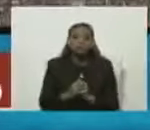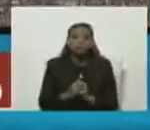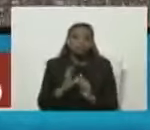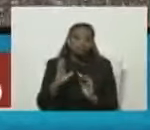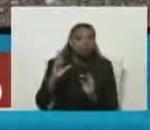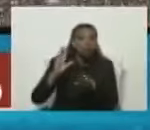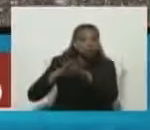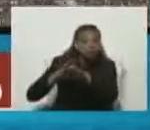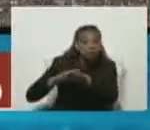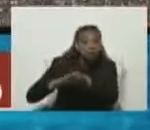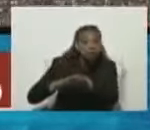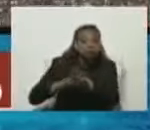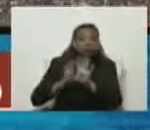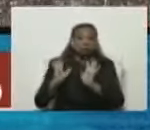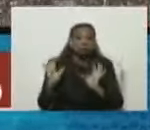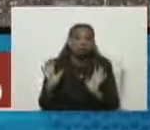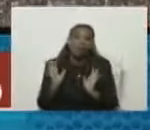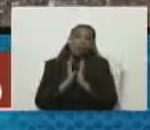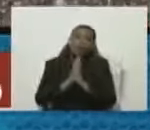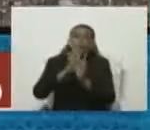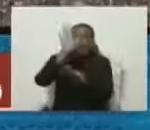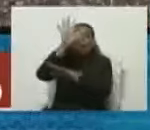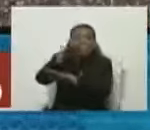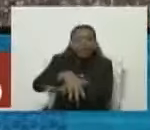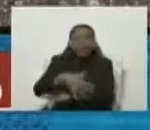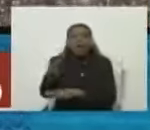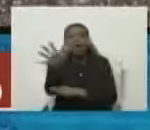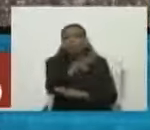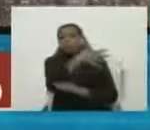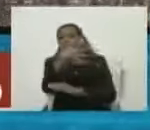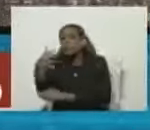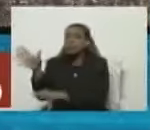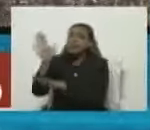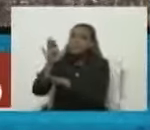Segundo llamado, bájame la banderita.